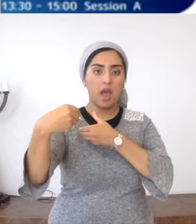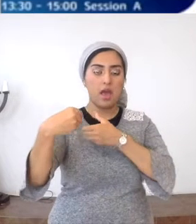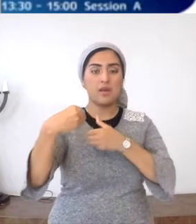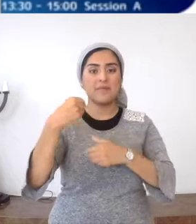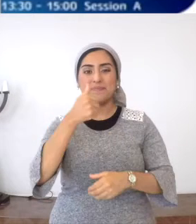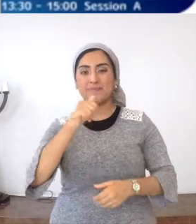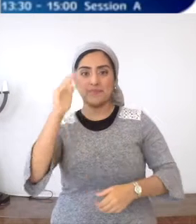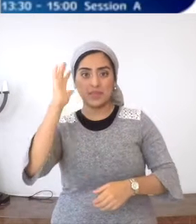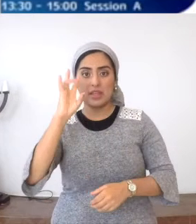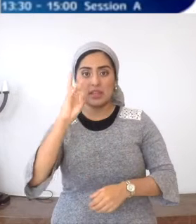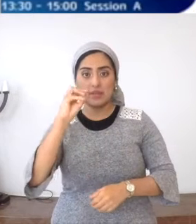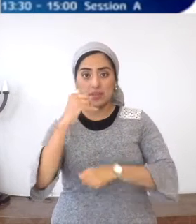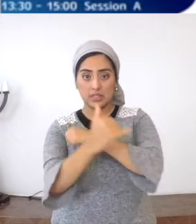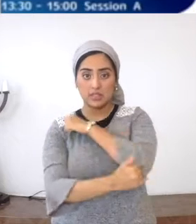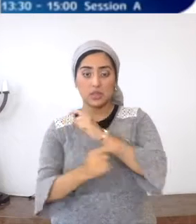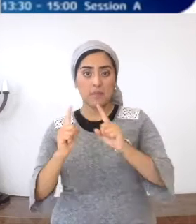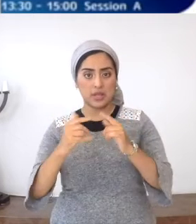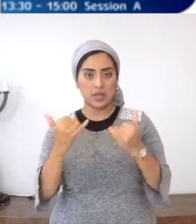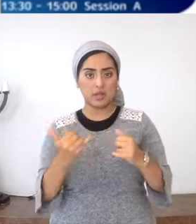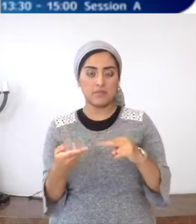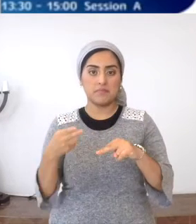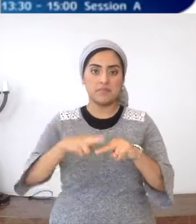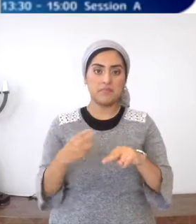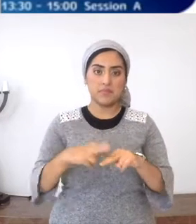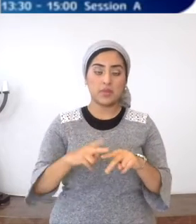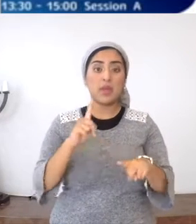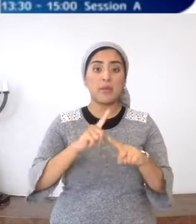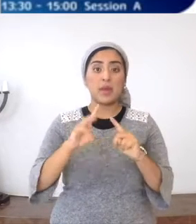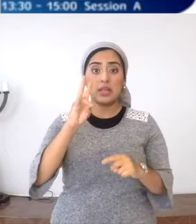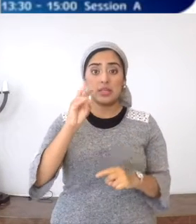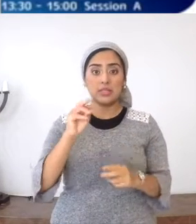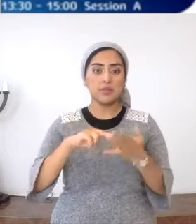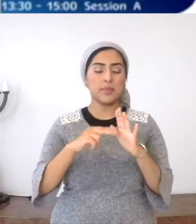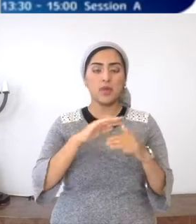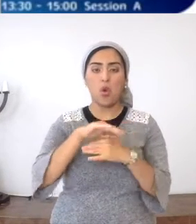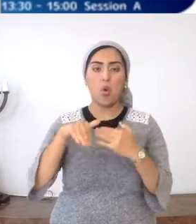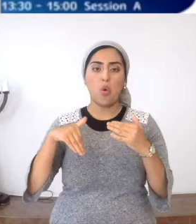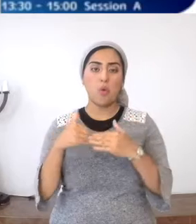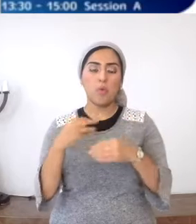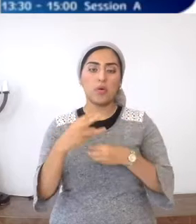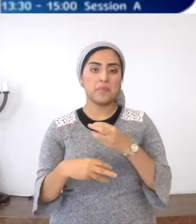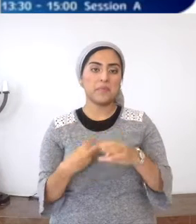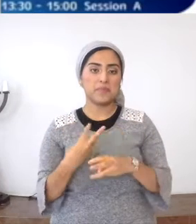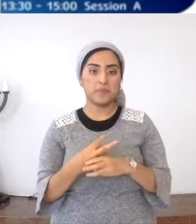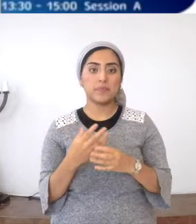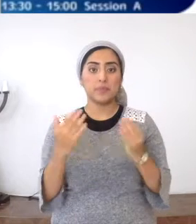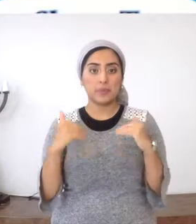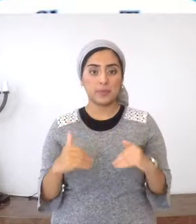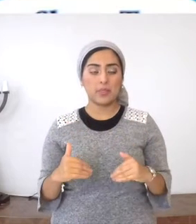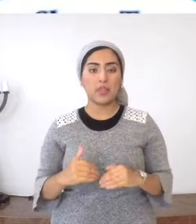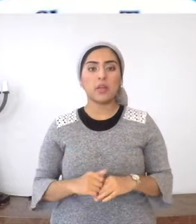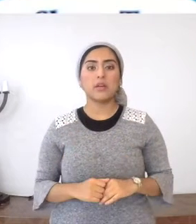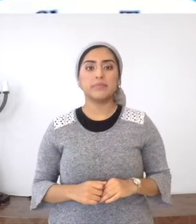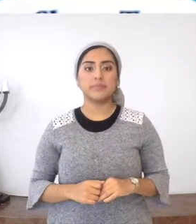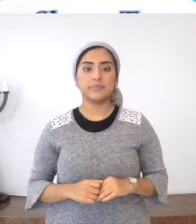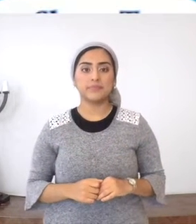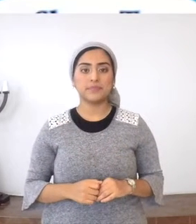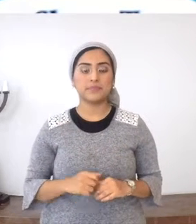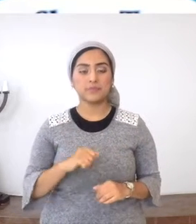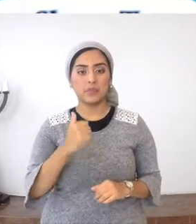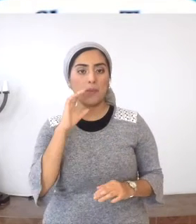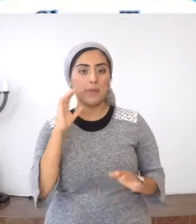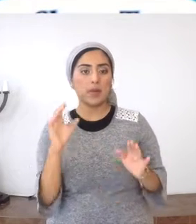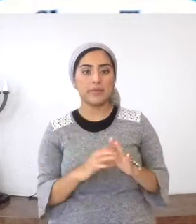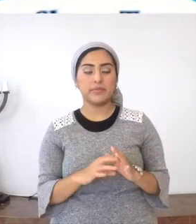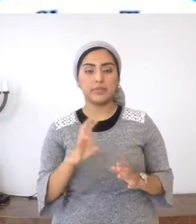salió Noé Yacob Cuando descendió A Egipto Pero ahora Ya son más naciones Pero las 70 Representan Todas las naciones La